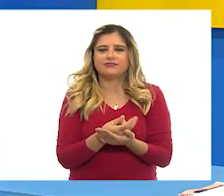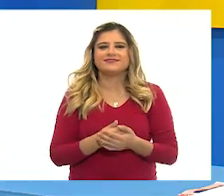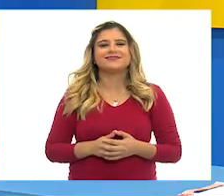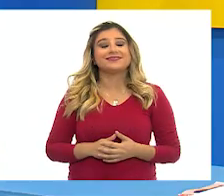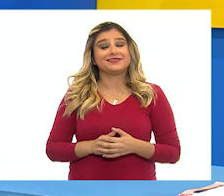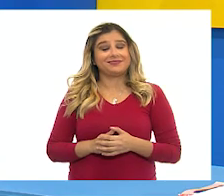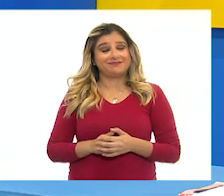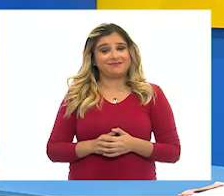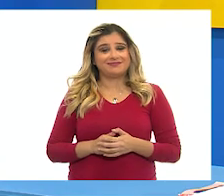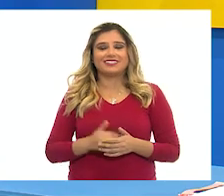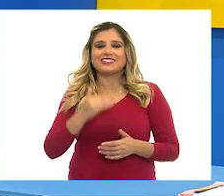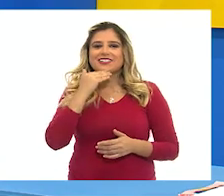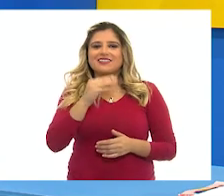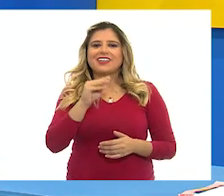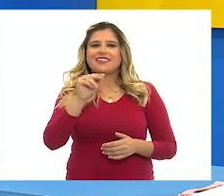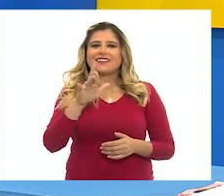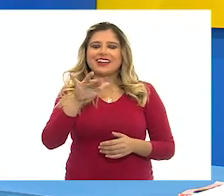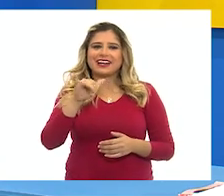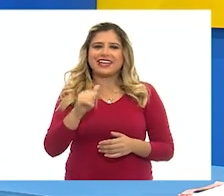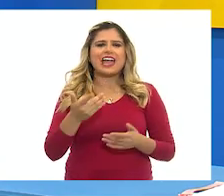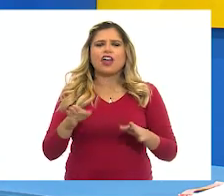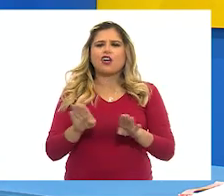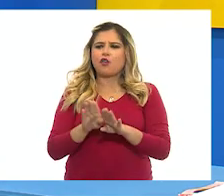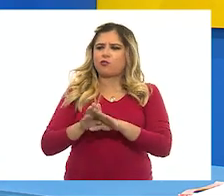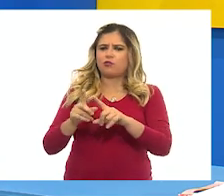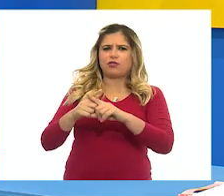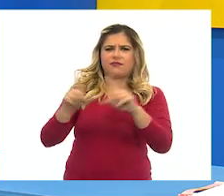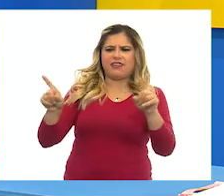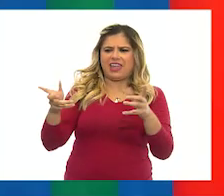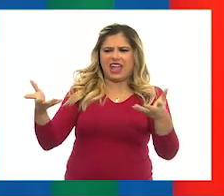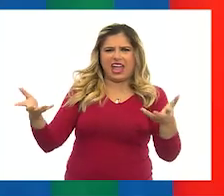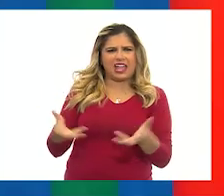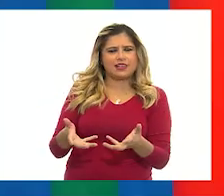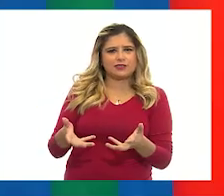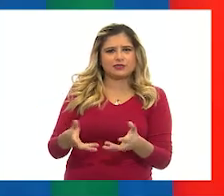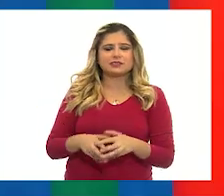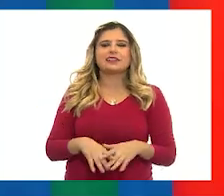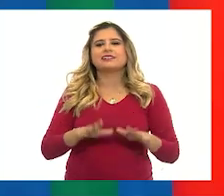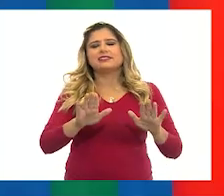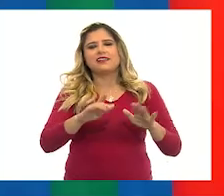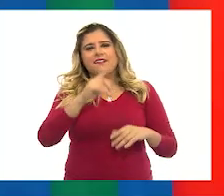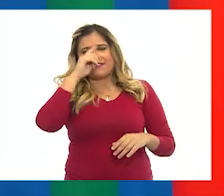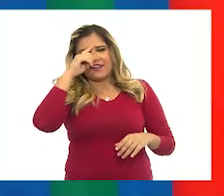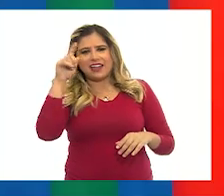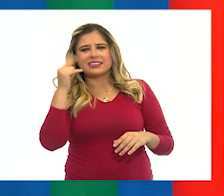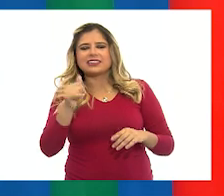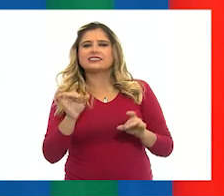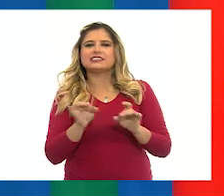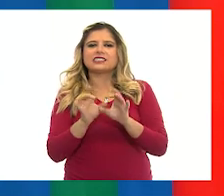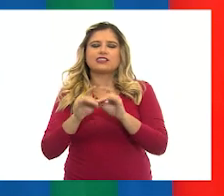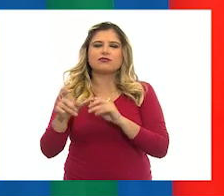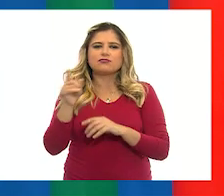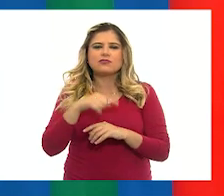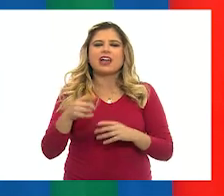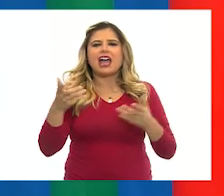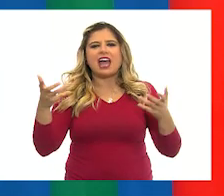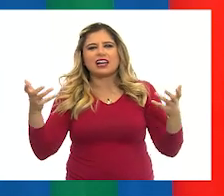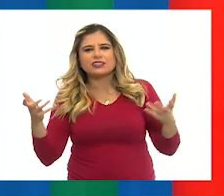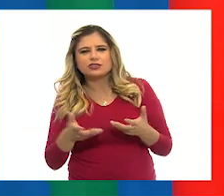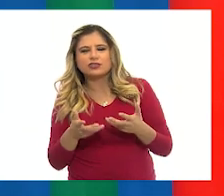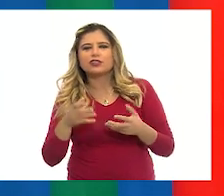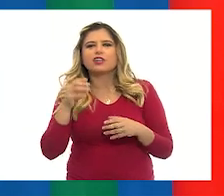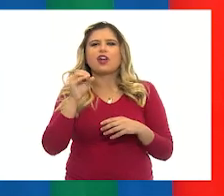Muy bien, María. ¿Y cómo distinguiste los hechos? Pues muy fácil, son situaciones, eventos, acciones